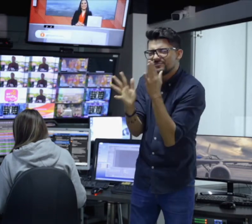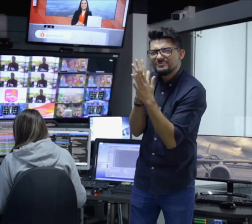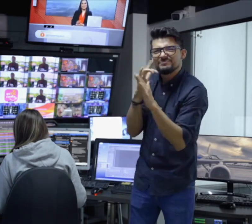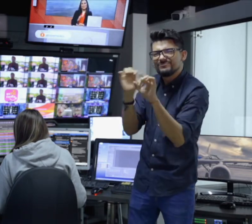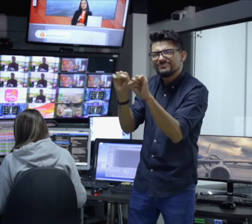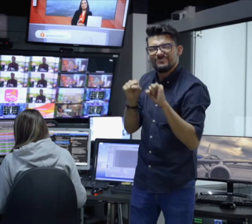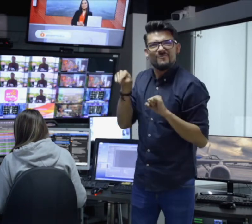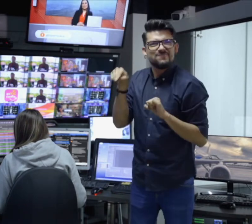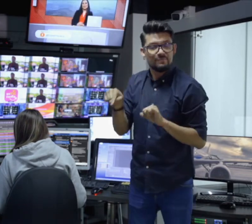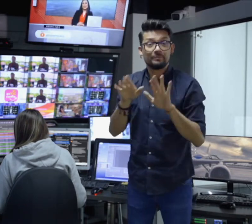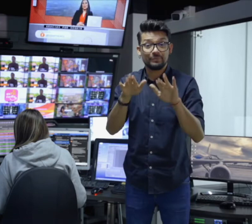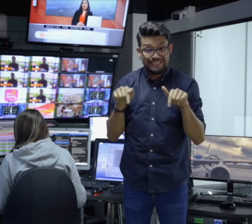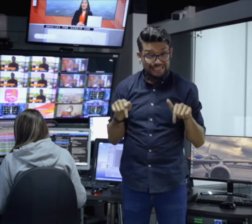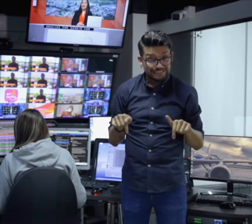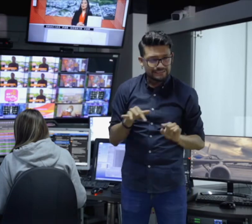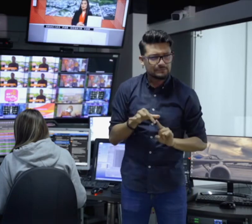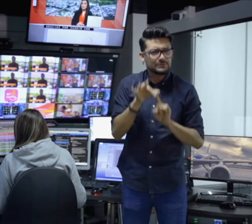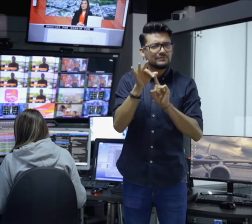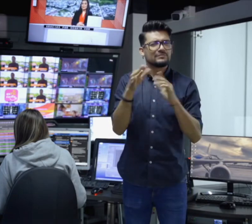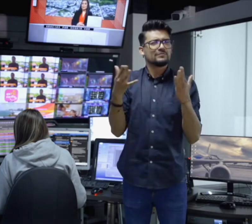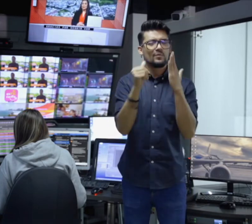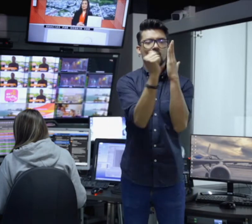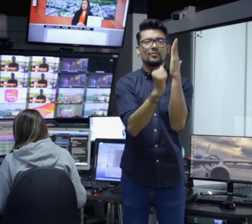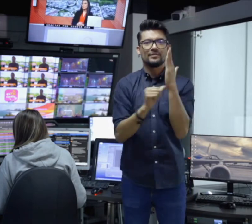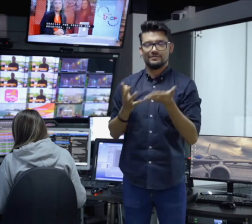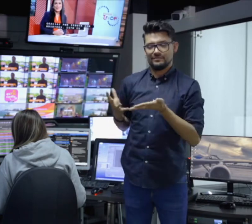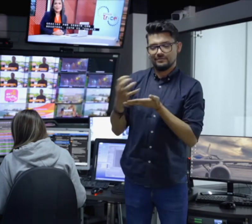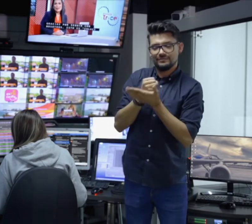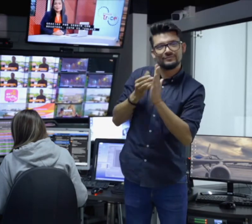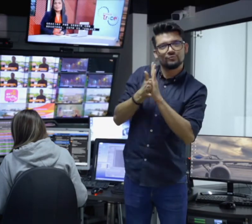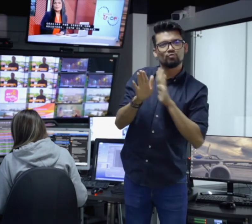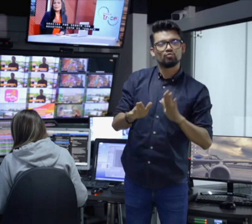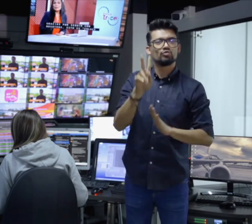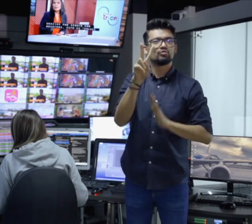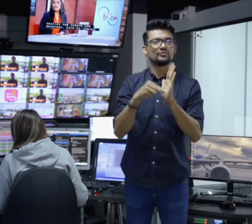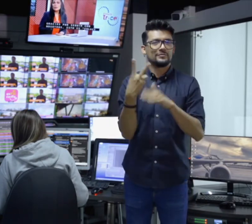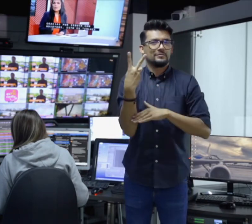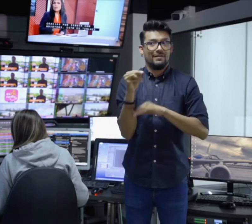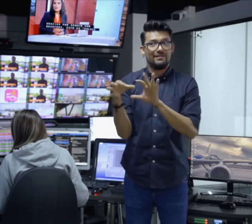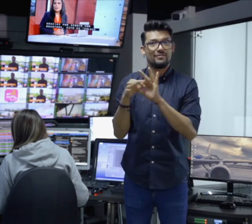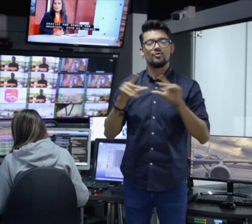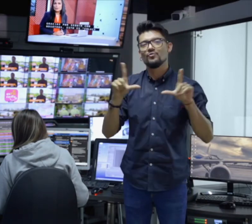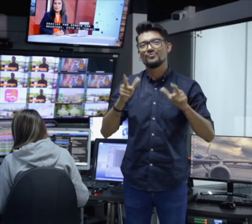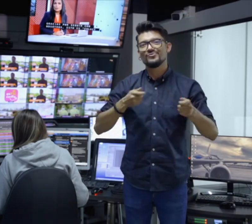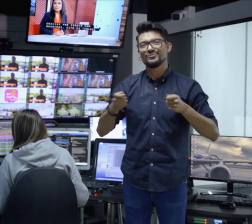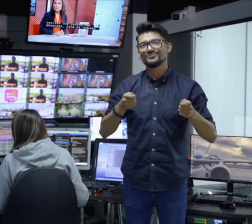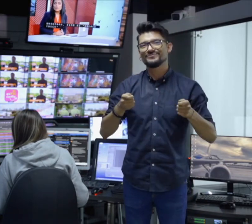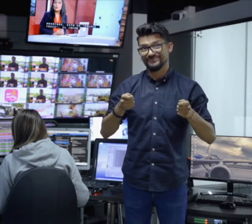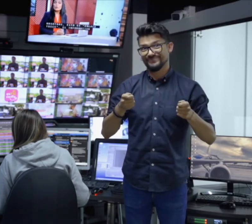En este programa especial de rendición de cuentas 2020 de Toma el Control.